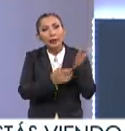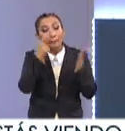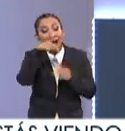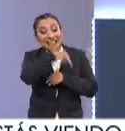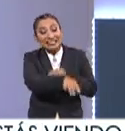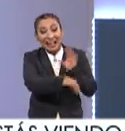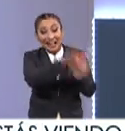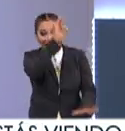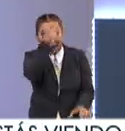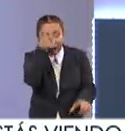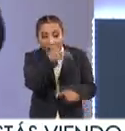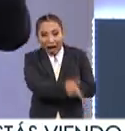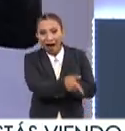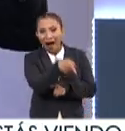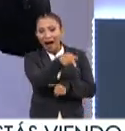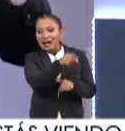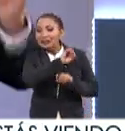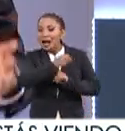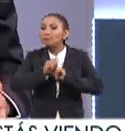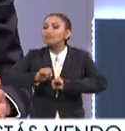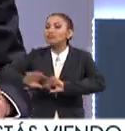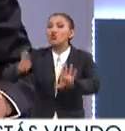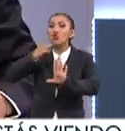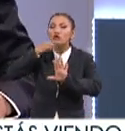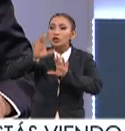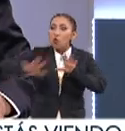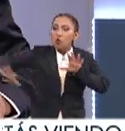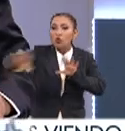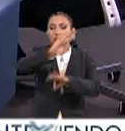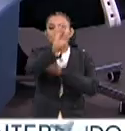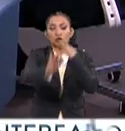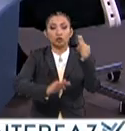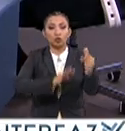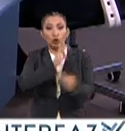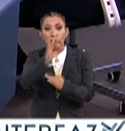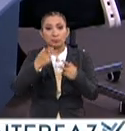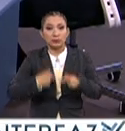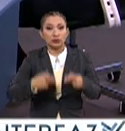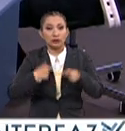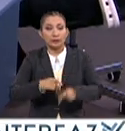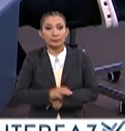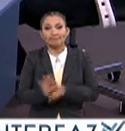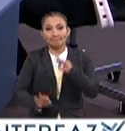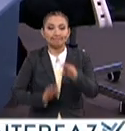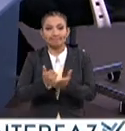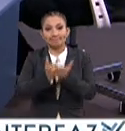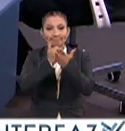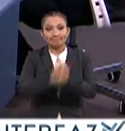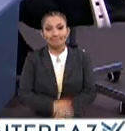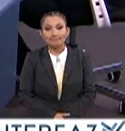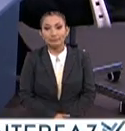que ese descubrimiento llegue a la aplicación masiva de pacientes?